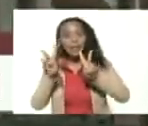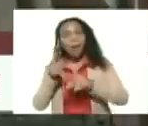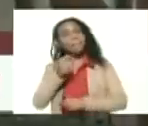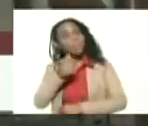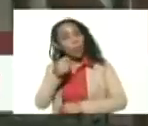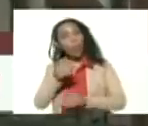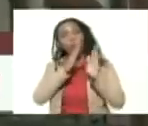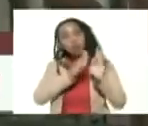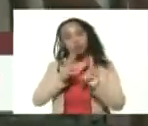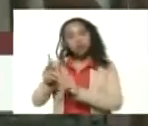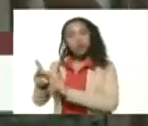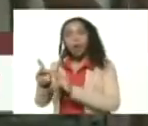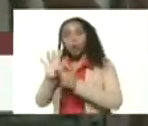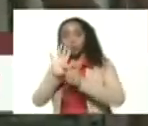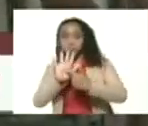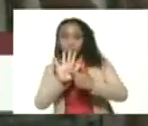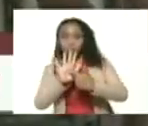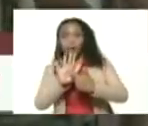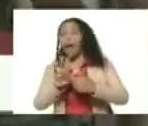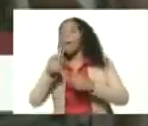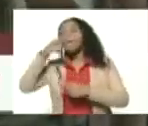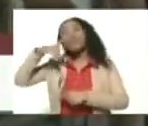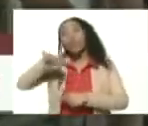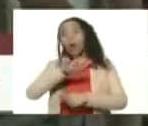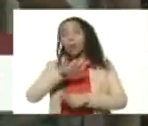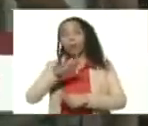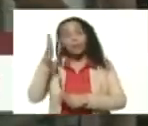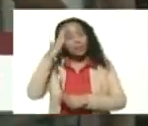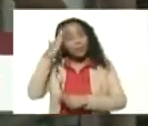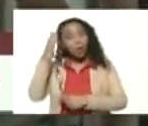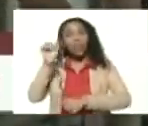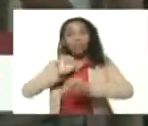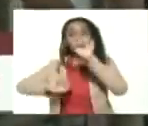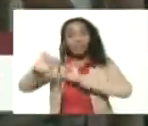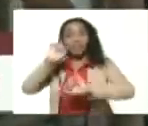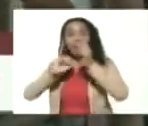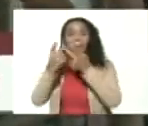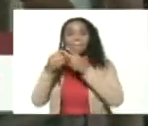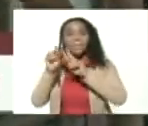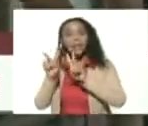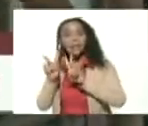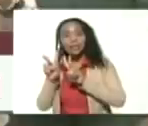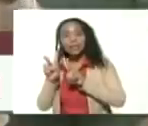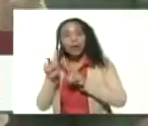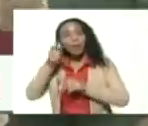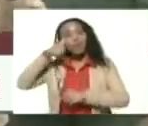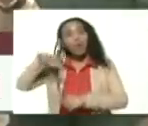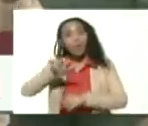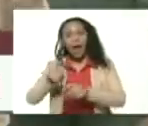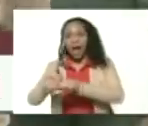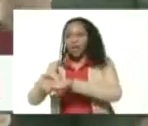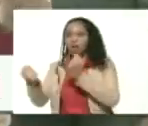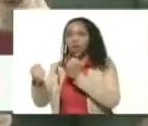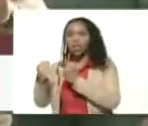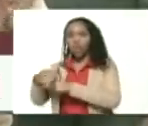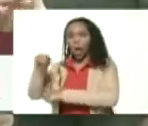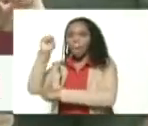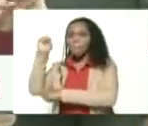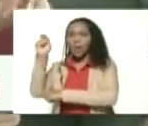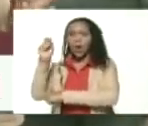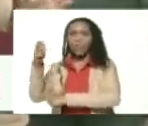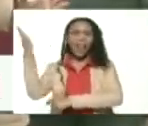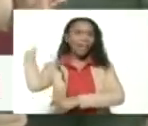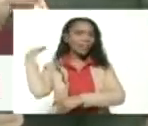el orden de lo que usted está planteando. Es un pueblo que ha sabido defender la paz. Es un pueblo que ha roto el maleficio de la